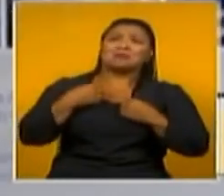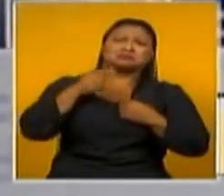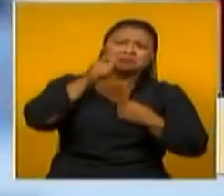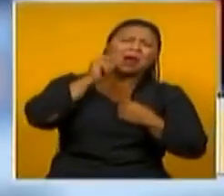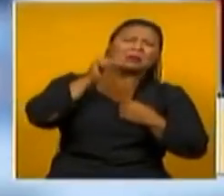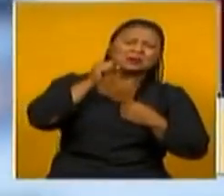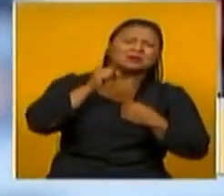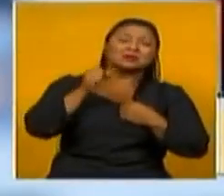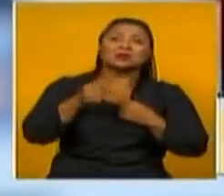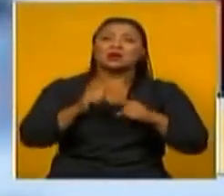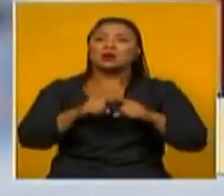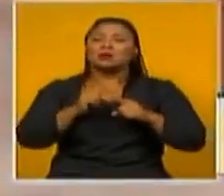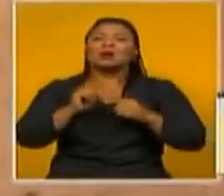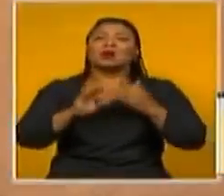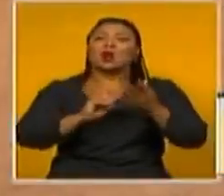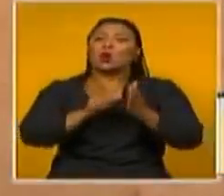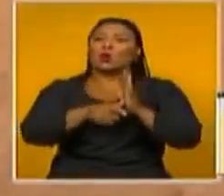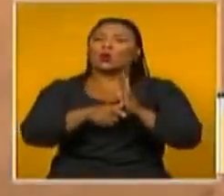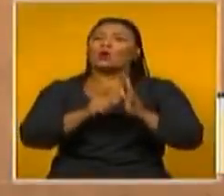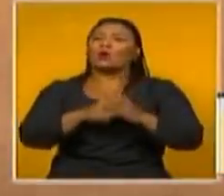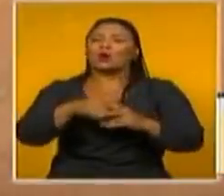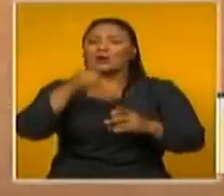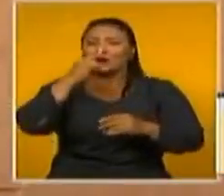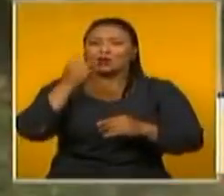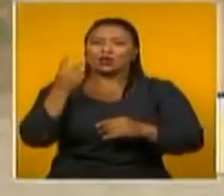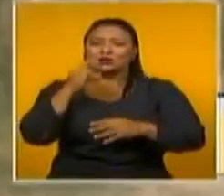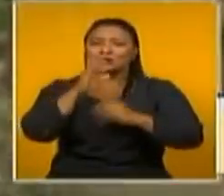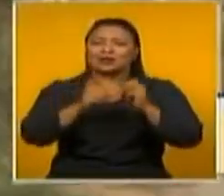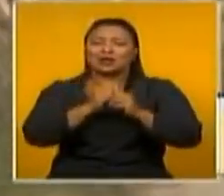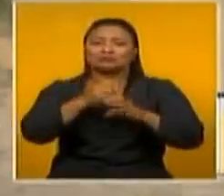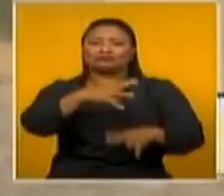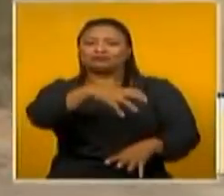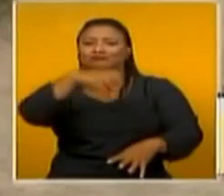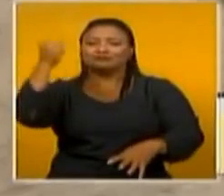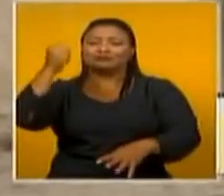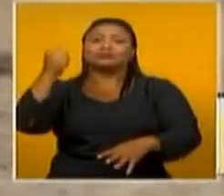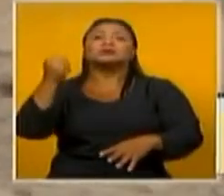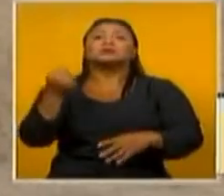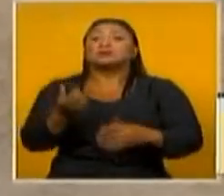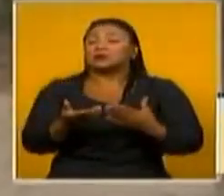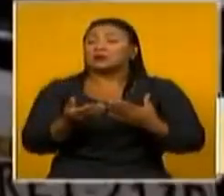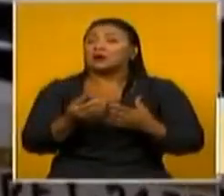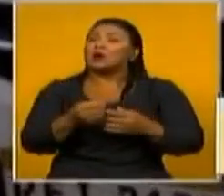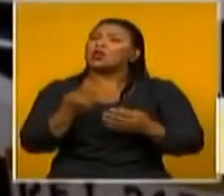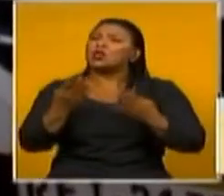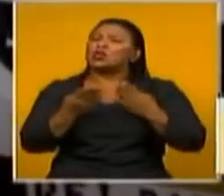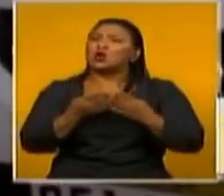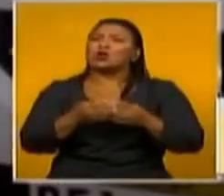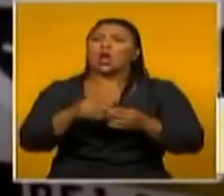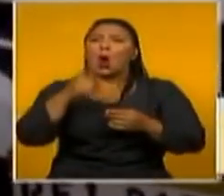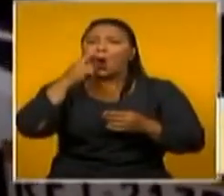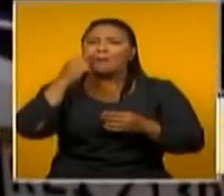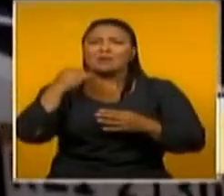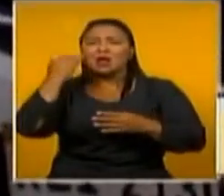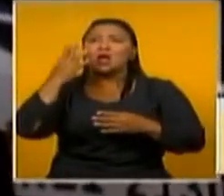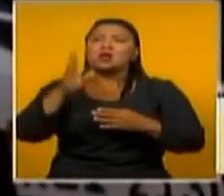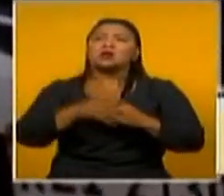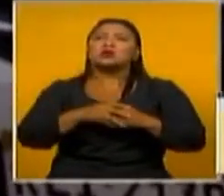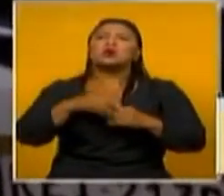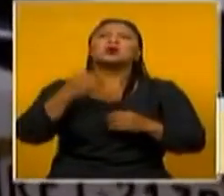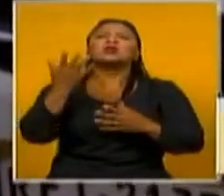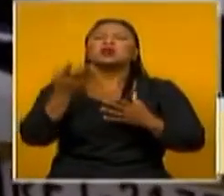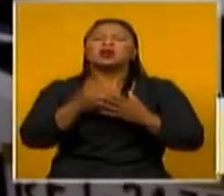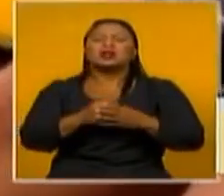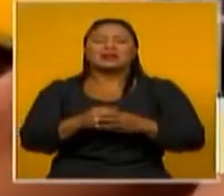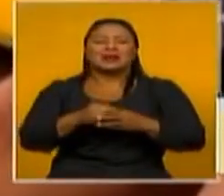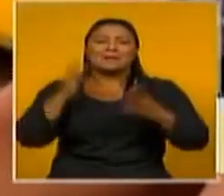casos, una niña de 12 años fue rescatada en Babahoyo, donde permanecía desde hace 2 meses con un sujeto que ahora está prófugo. Así